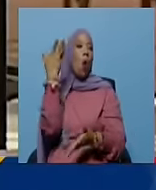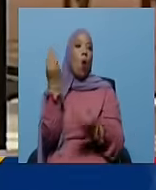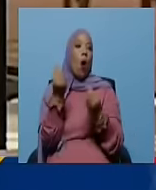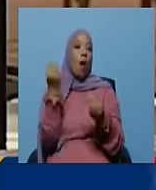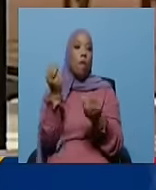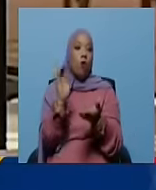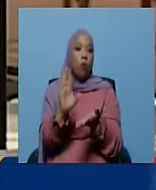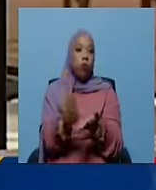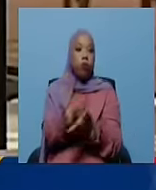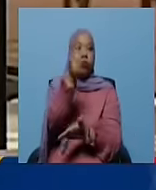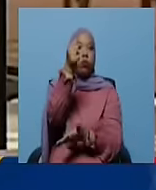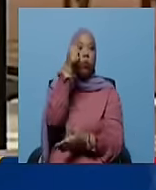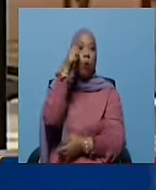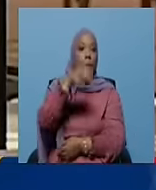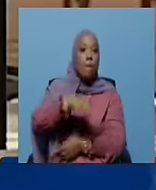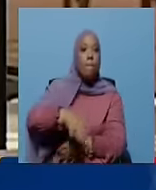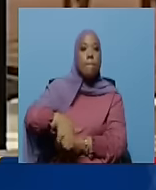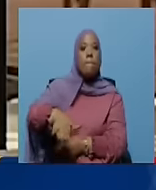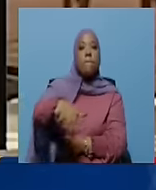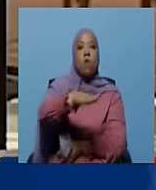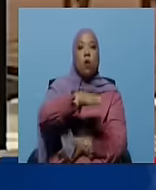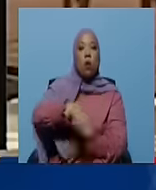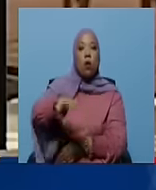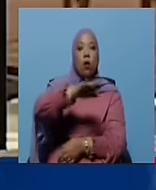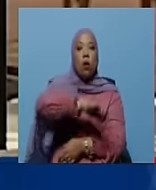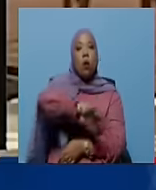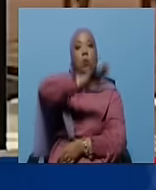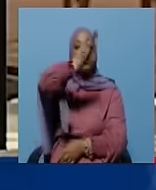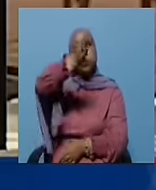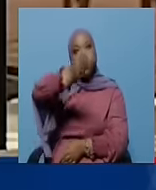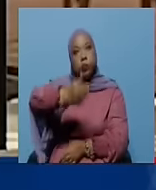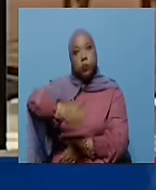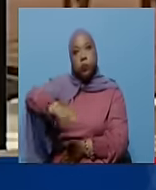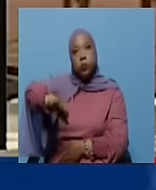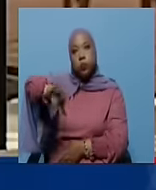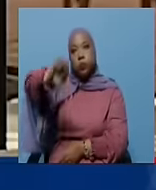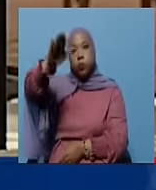ciudades, pueblos, montañas,